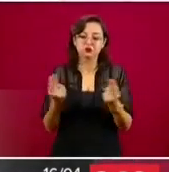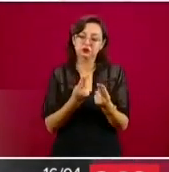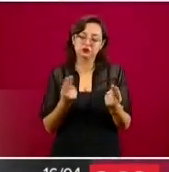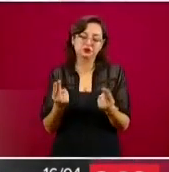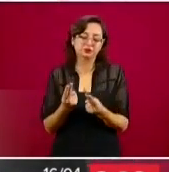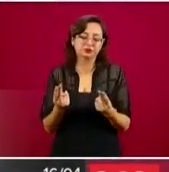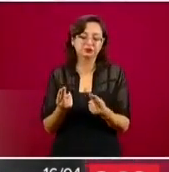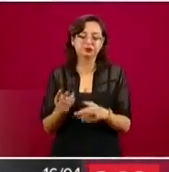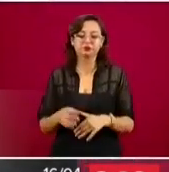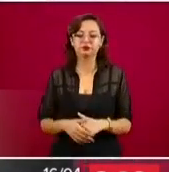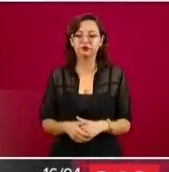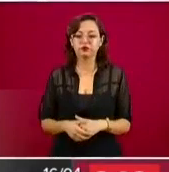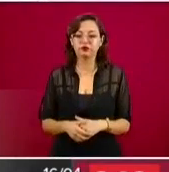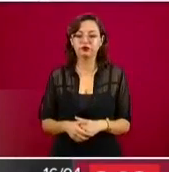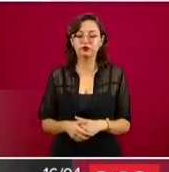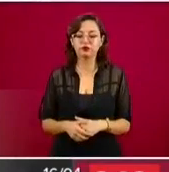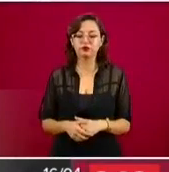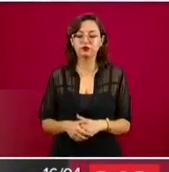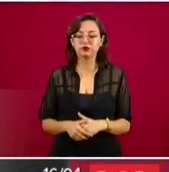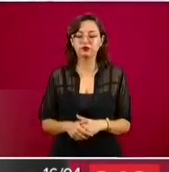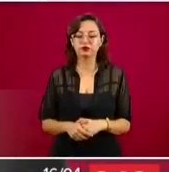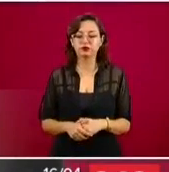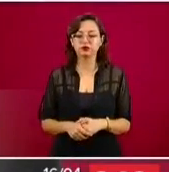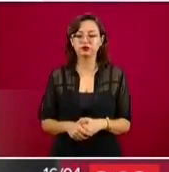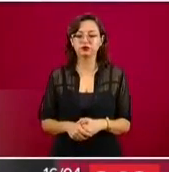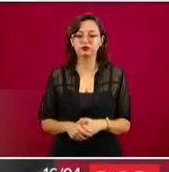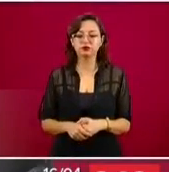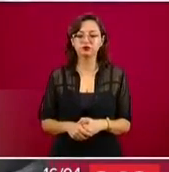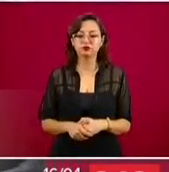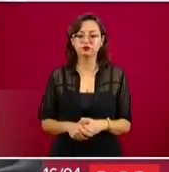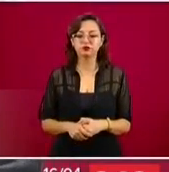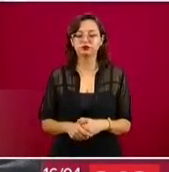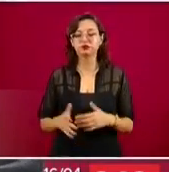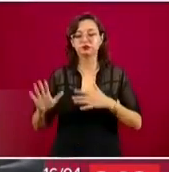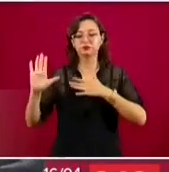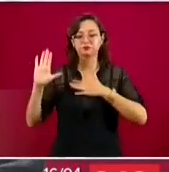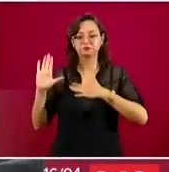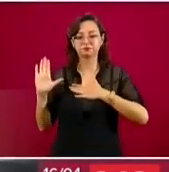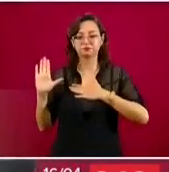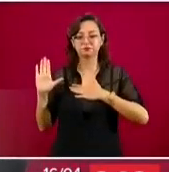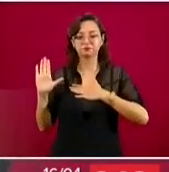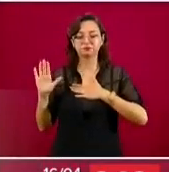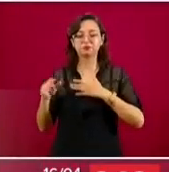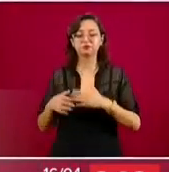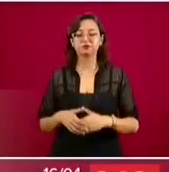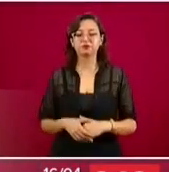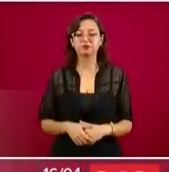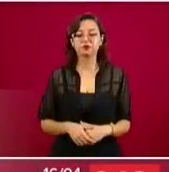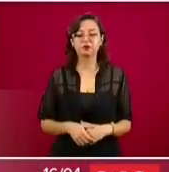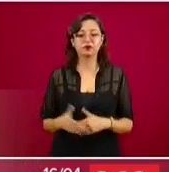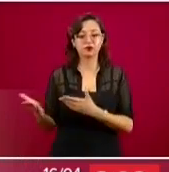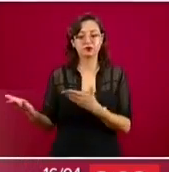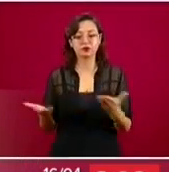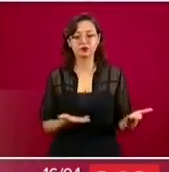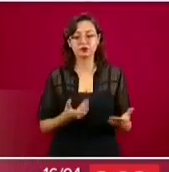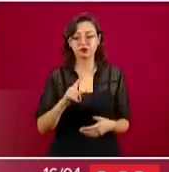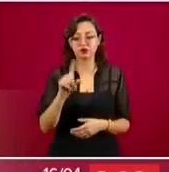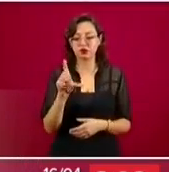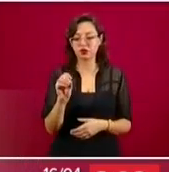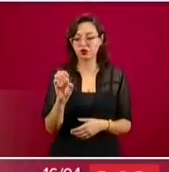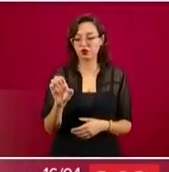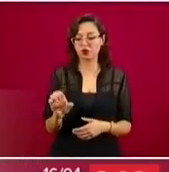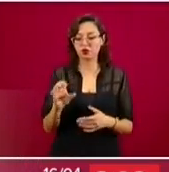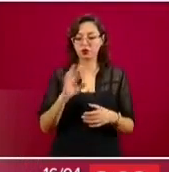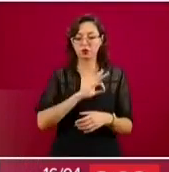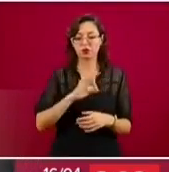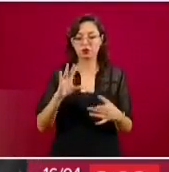básico, que no les falte. Ese es el compromiso. Entonces, Zoe, a ver si nos